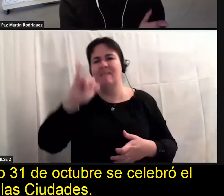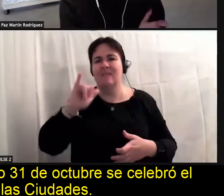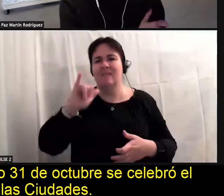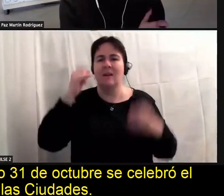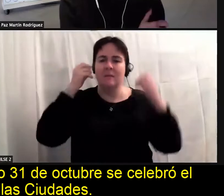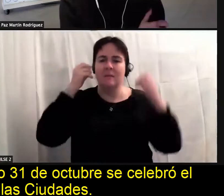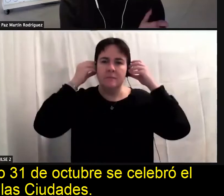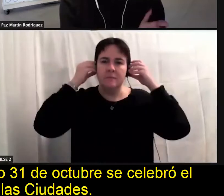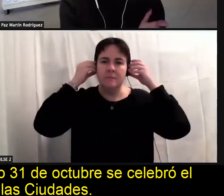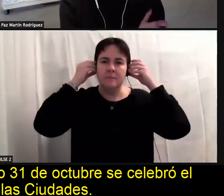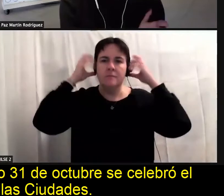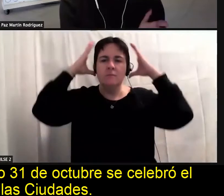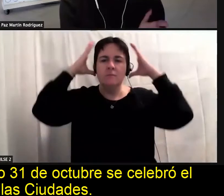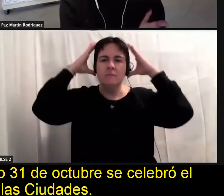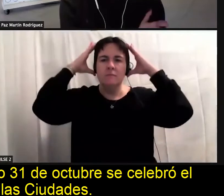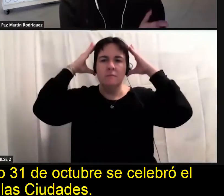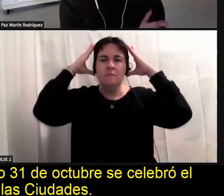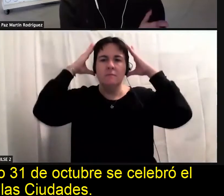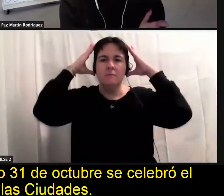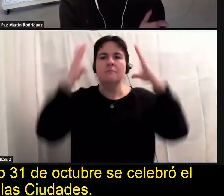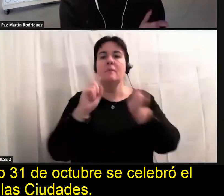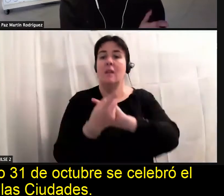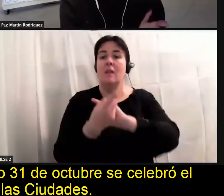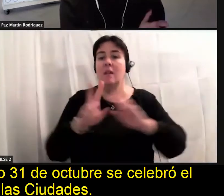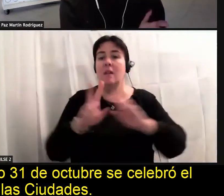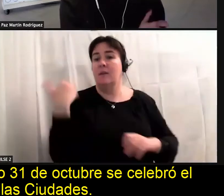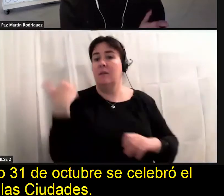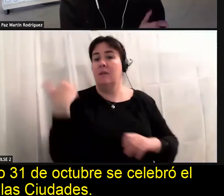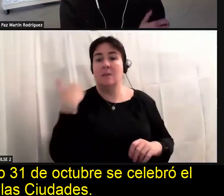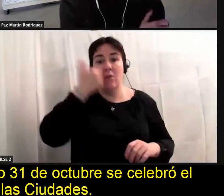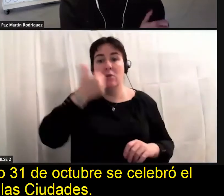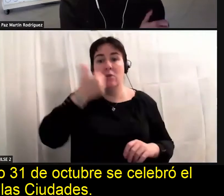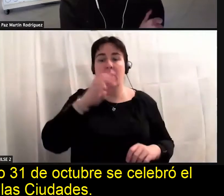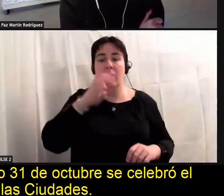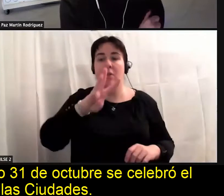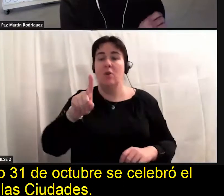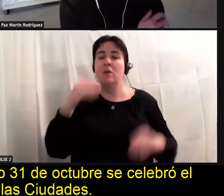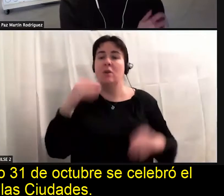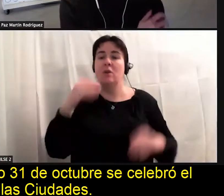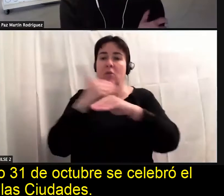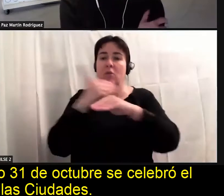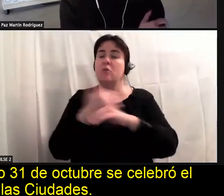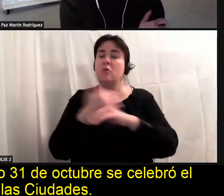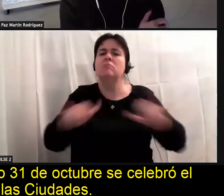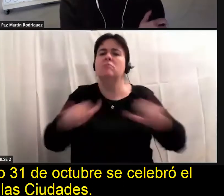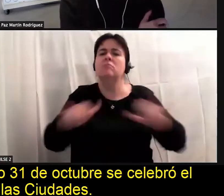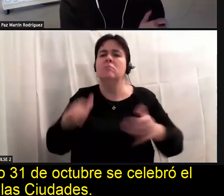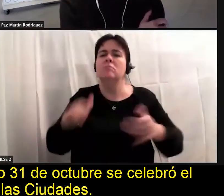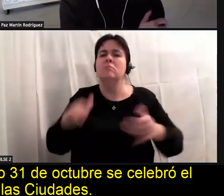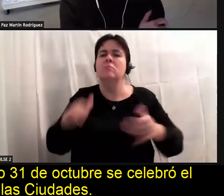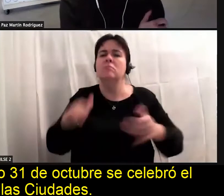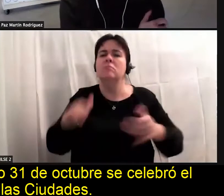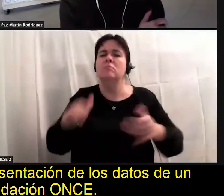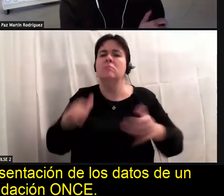el pasado 31 de octubre, el sábado pasado, se celebró el Día Mundial de las Ciudades. Estamos cerrando para